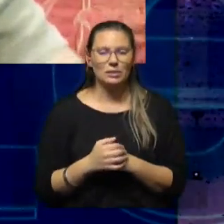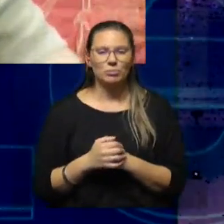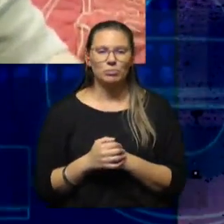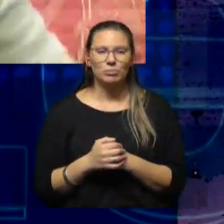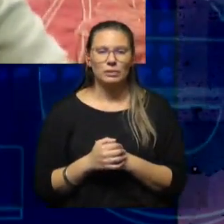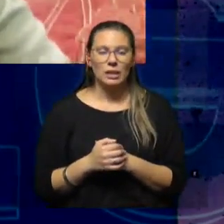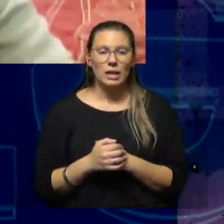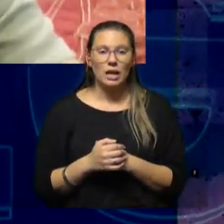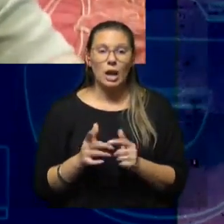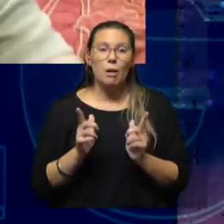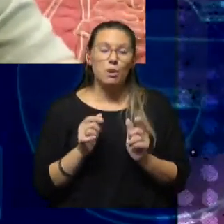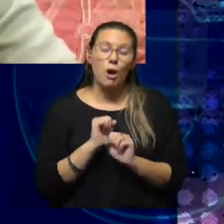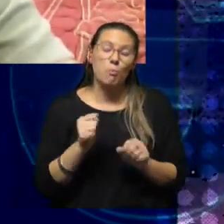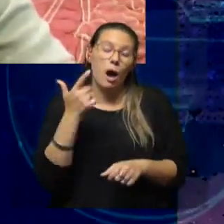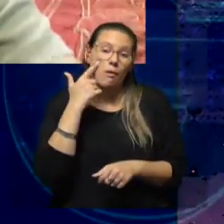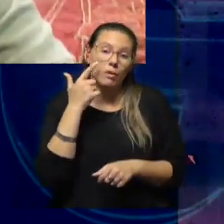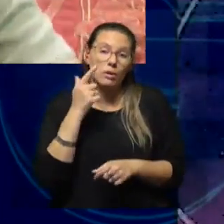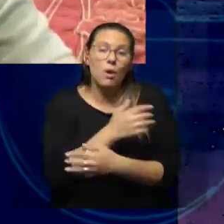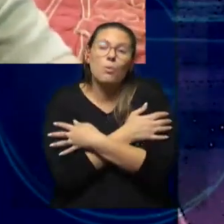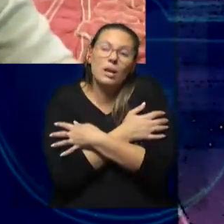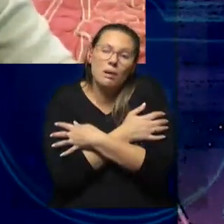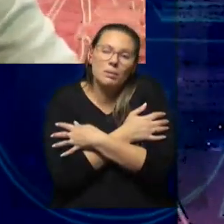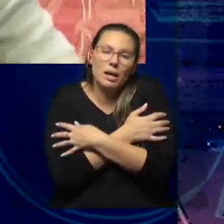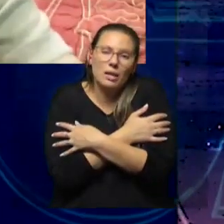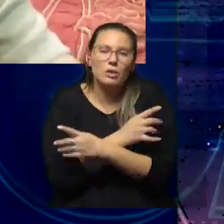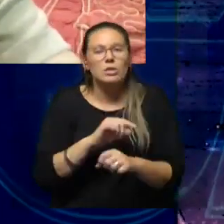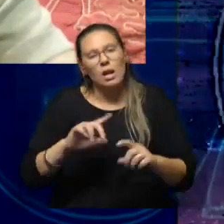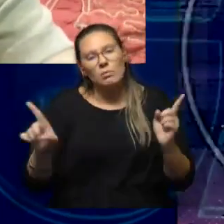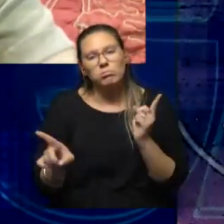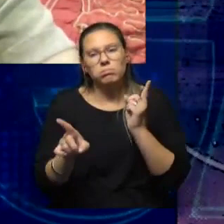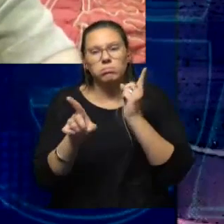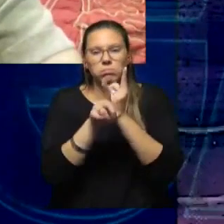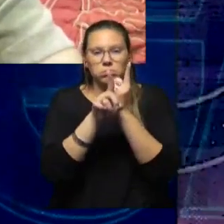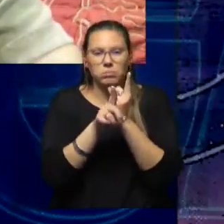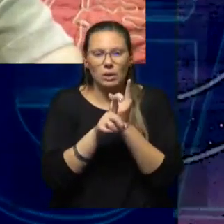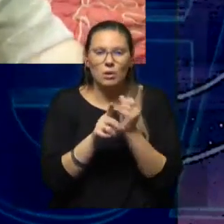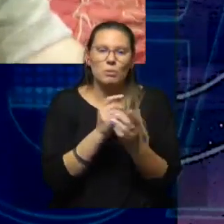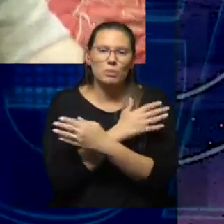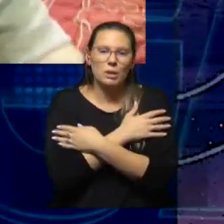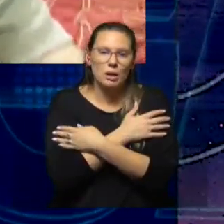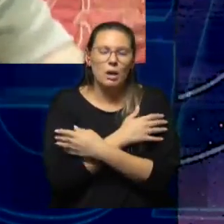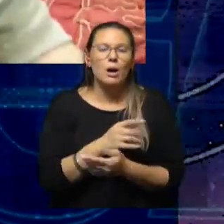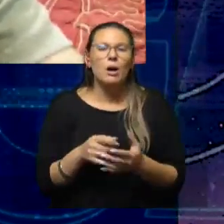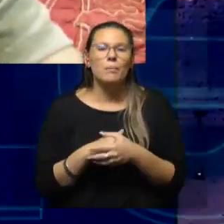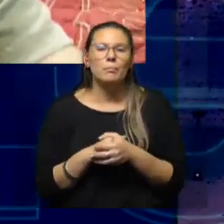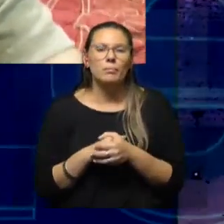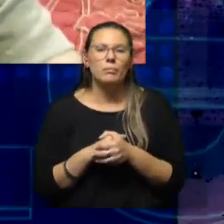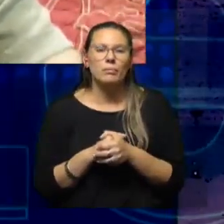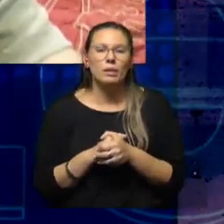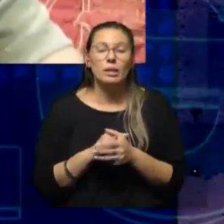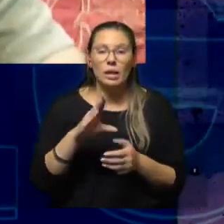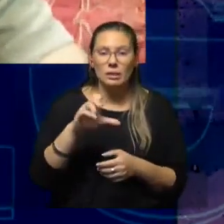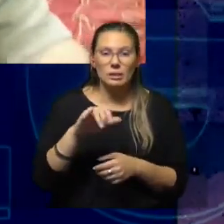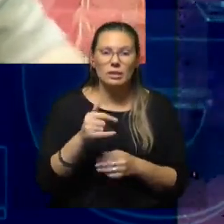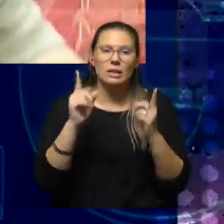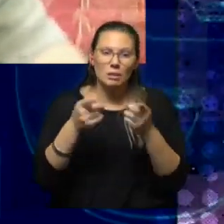muchísimas gracias a ustedes. Esperamos que lo puedas vivir de alguna forma. Un abrazo virtual, ya nos encontraremos, nos daremos un abrazo con vigoroso para el Moteo de Olmóplatos. Y a Cecilia también,